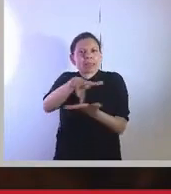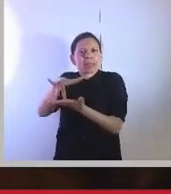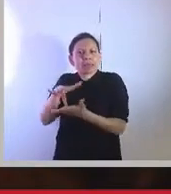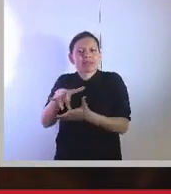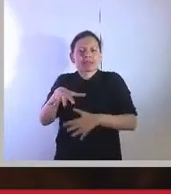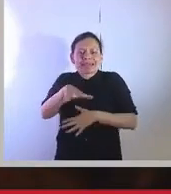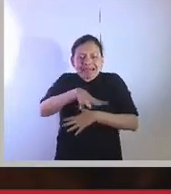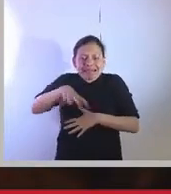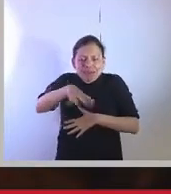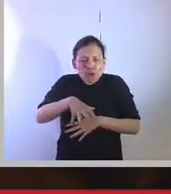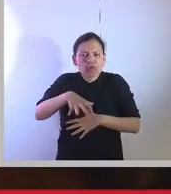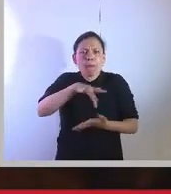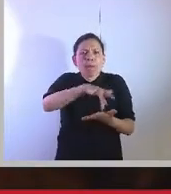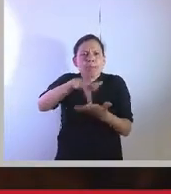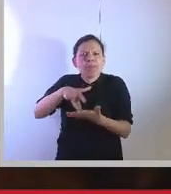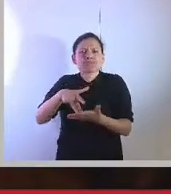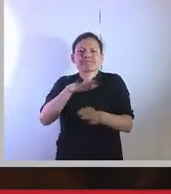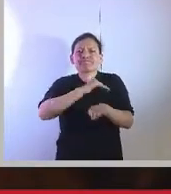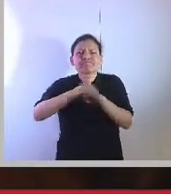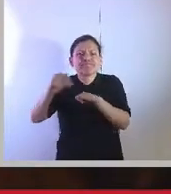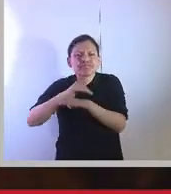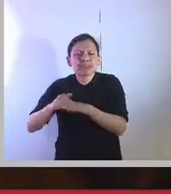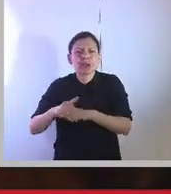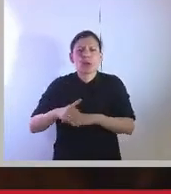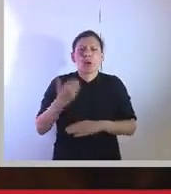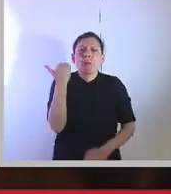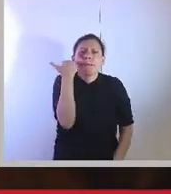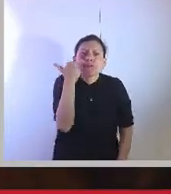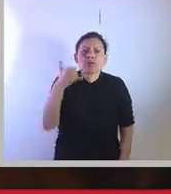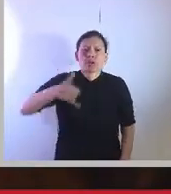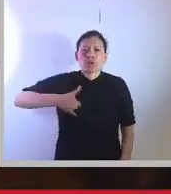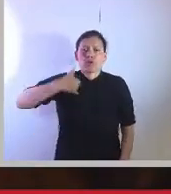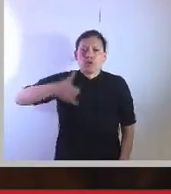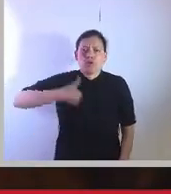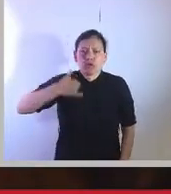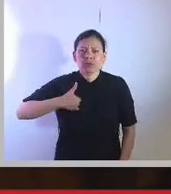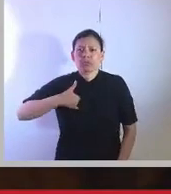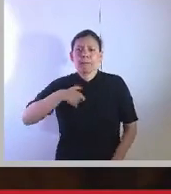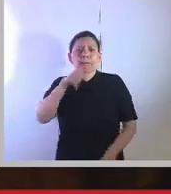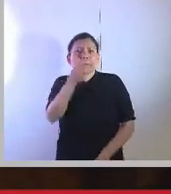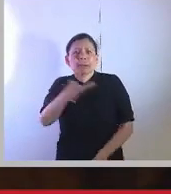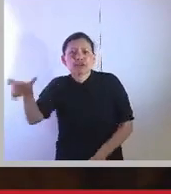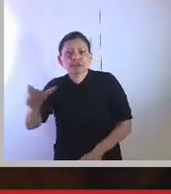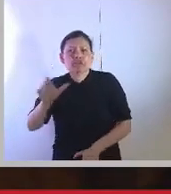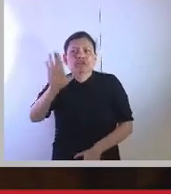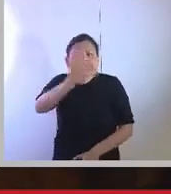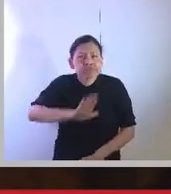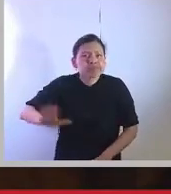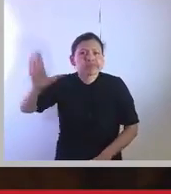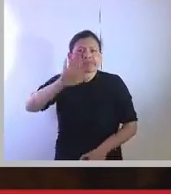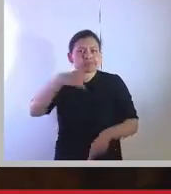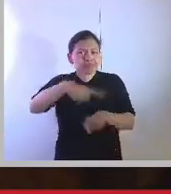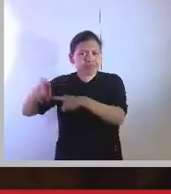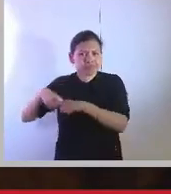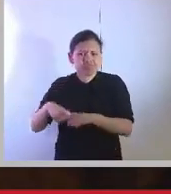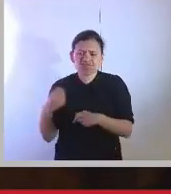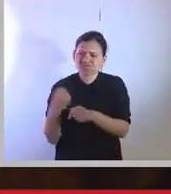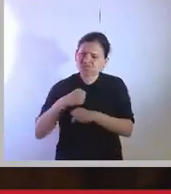los sectores, convocando mujeres, juventudes, territorio. Estamos para trabajar por el cambio, leales en esta causa que